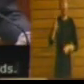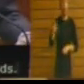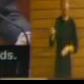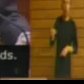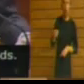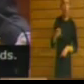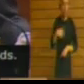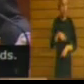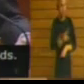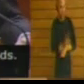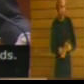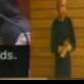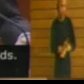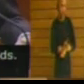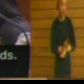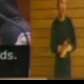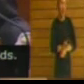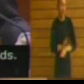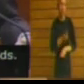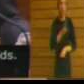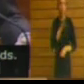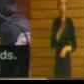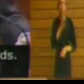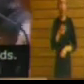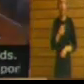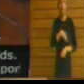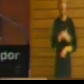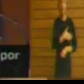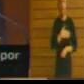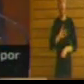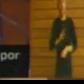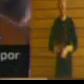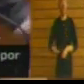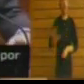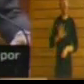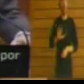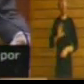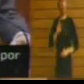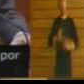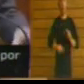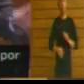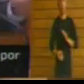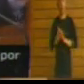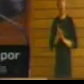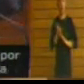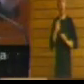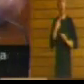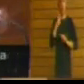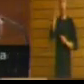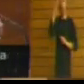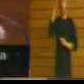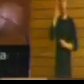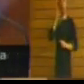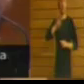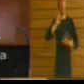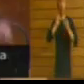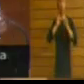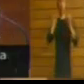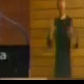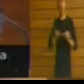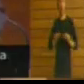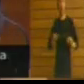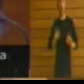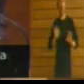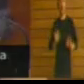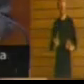¿Y por qué? Porque ustedes están buscando la construcción nacional, esa quimera que denominan Euskal Herria y que la basan fundamentalmente en el